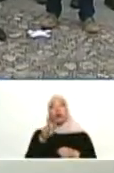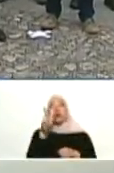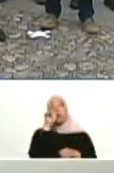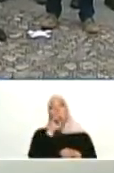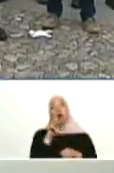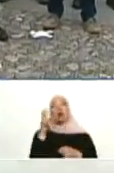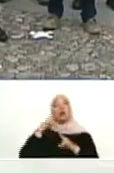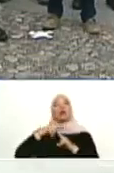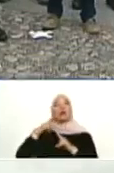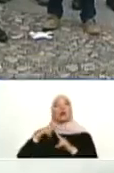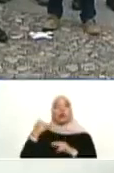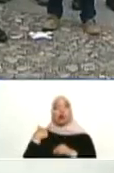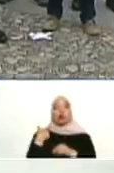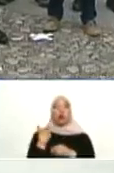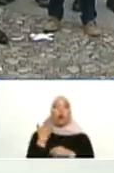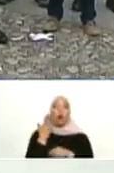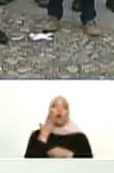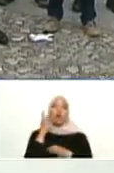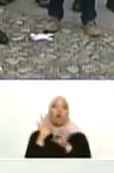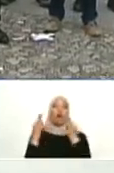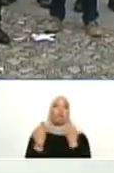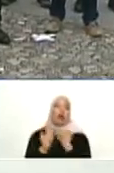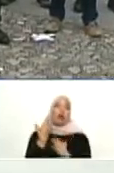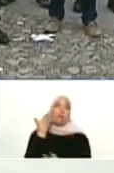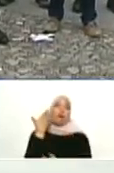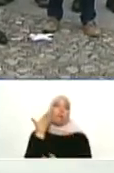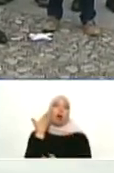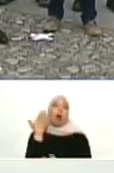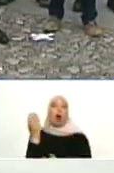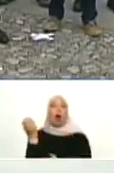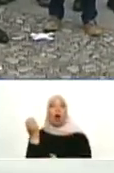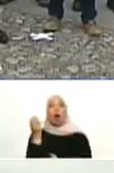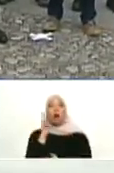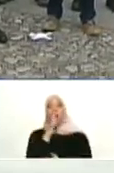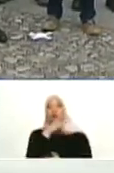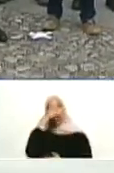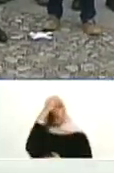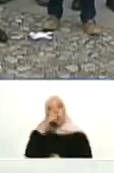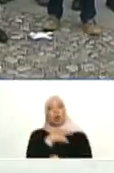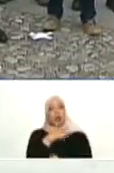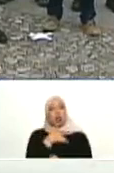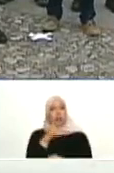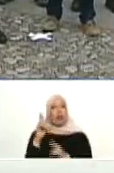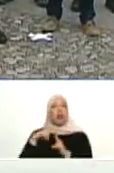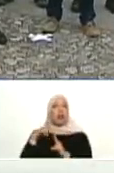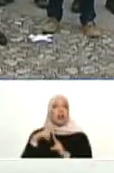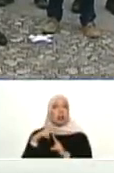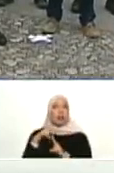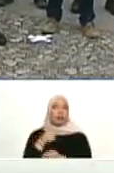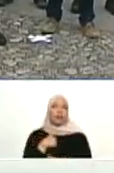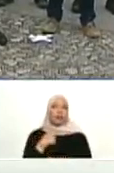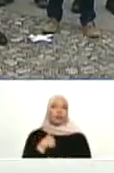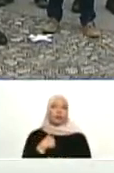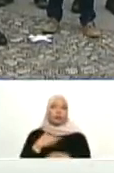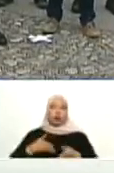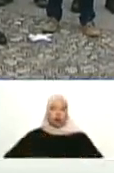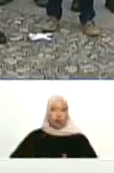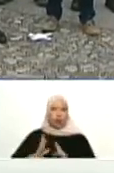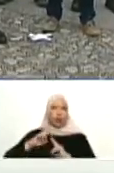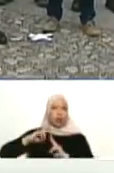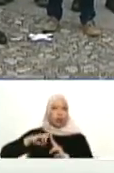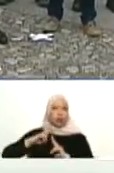tachirense. Mi sangre tachirense me hace sentir del Táchira, yo soy del Táchira.